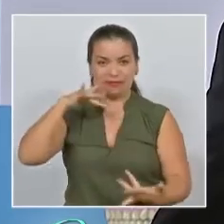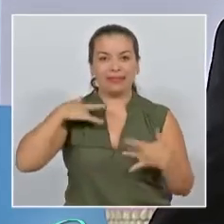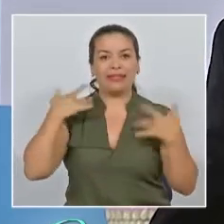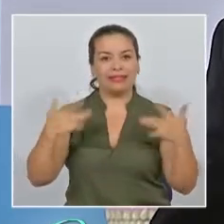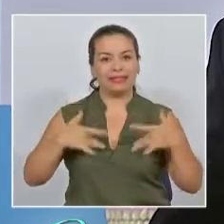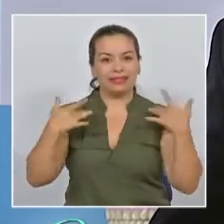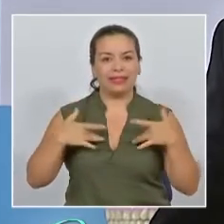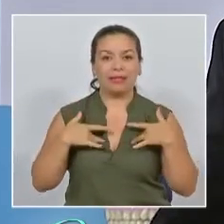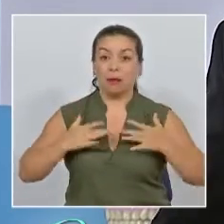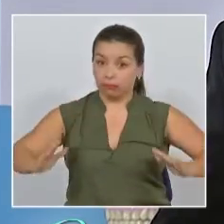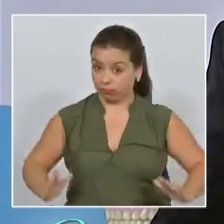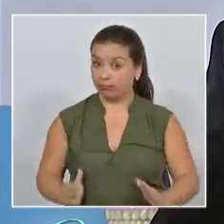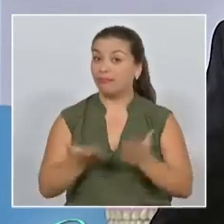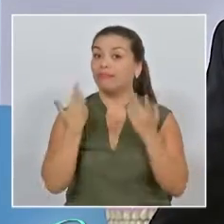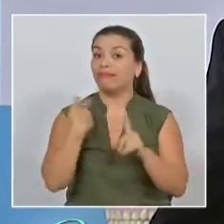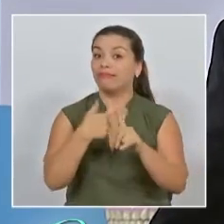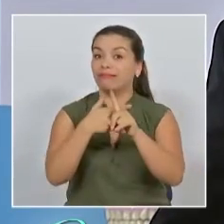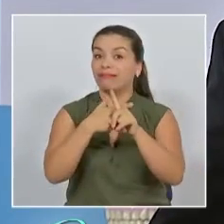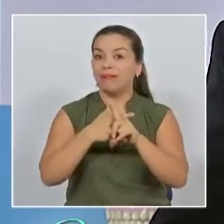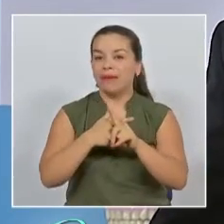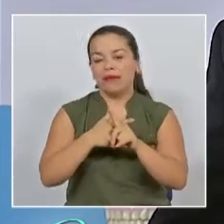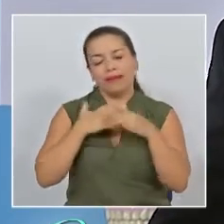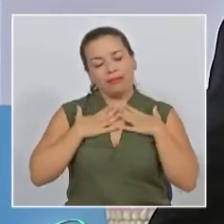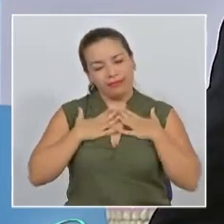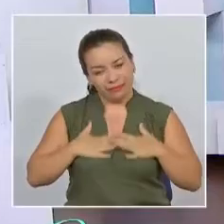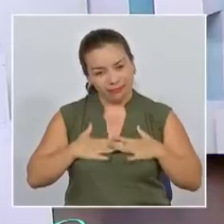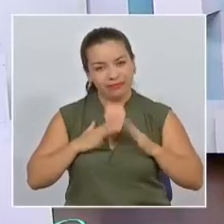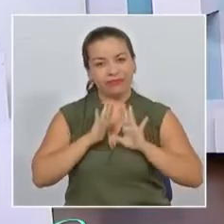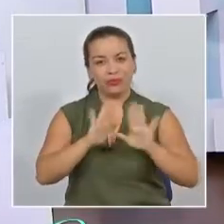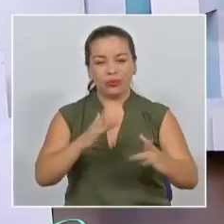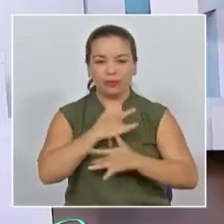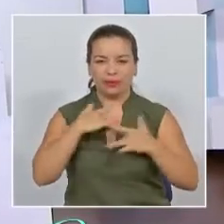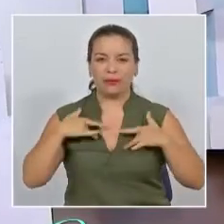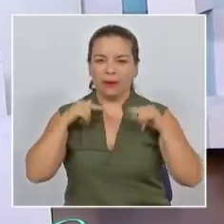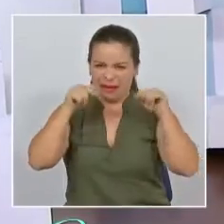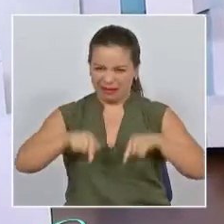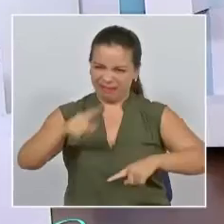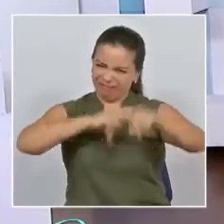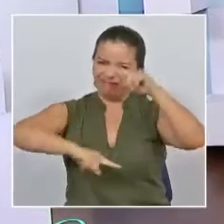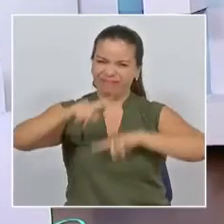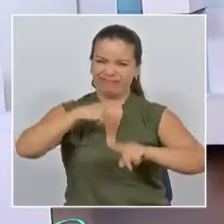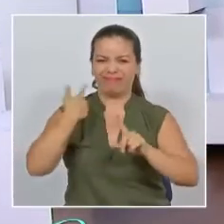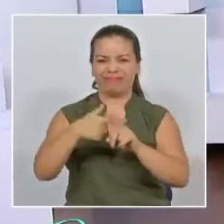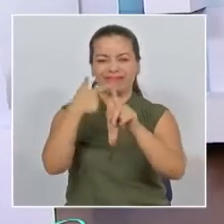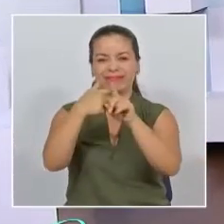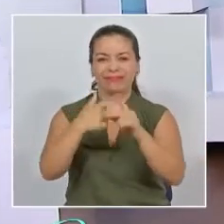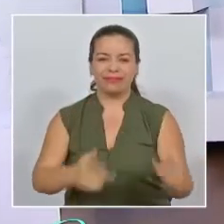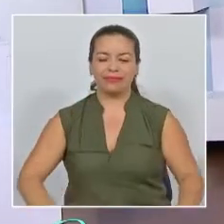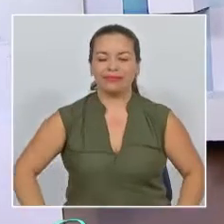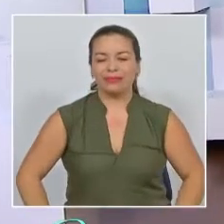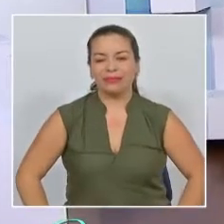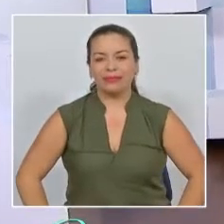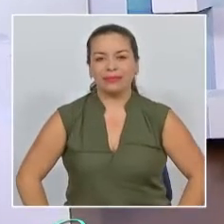recuperarnos, importante para mejorar nuestra situación de salud. Aquí está la píldora de optimismo.